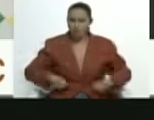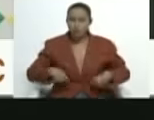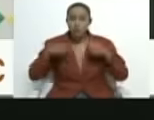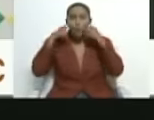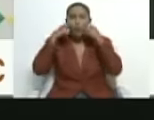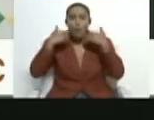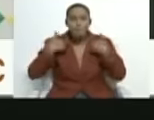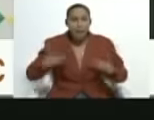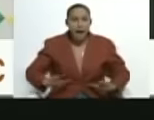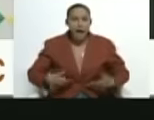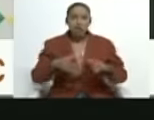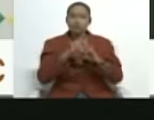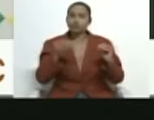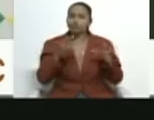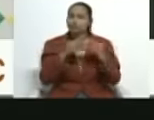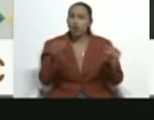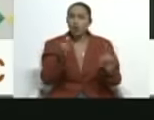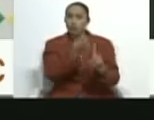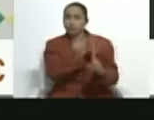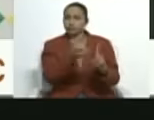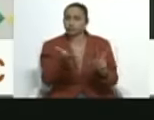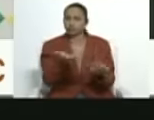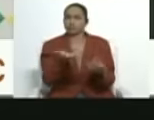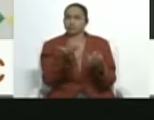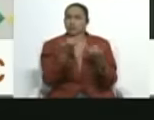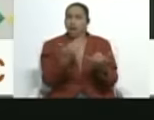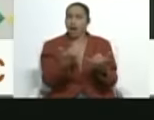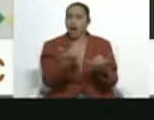consecuencia, a los estados que se presentan.